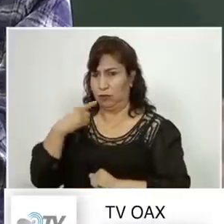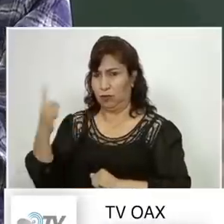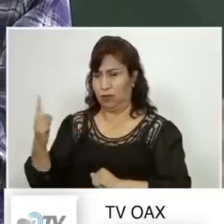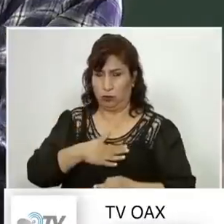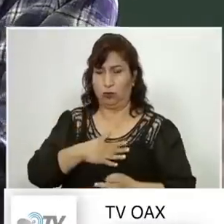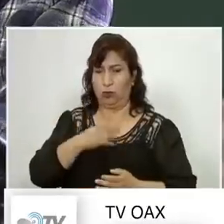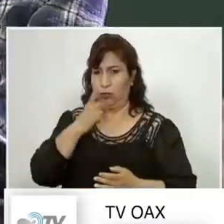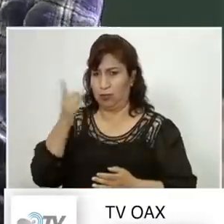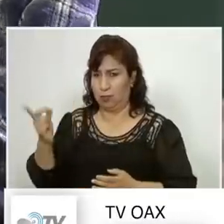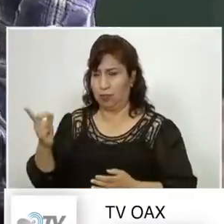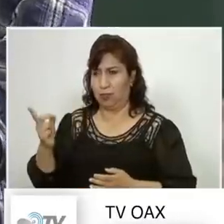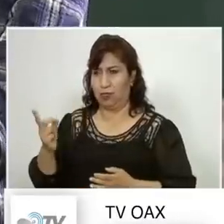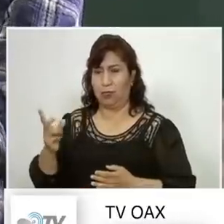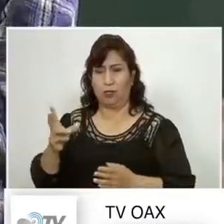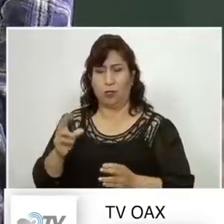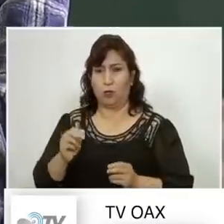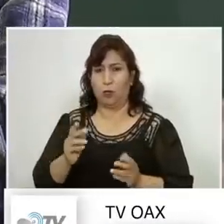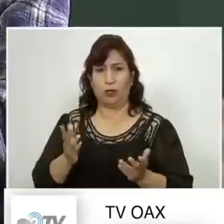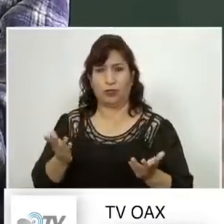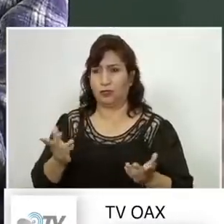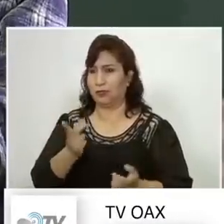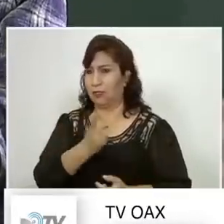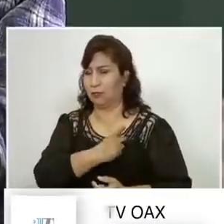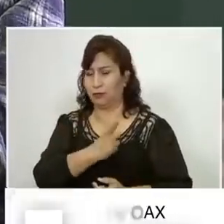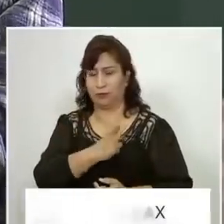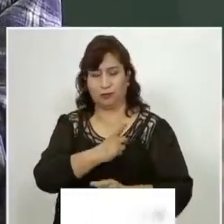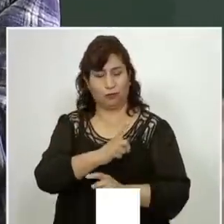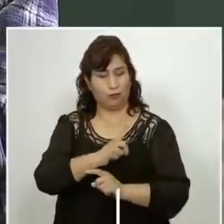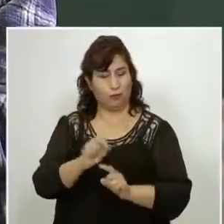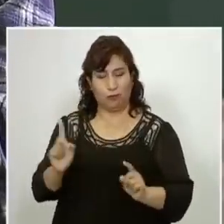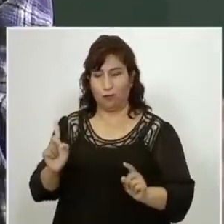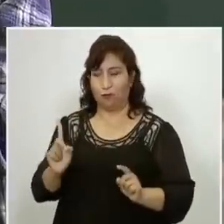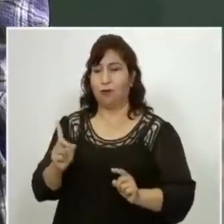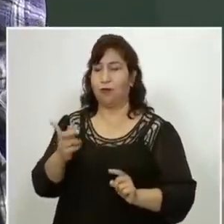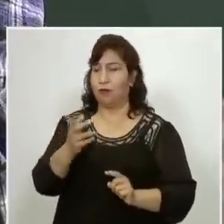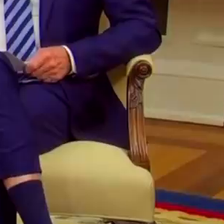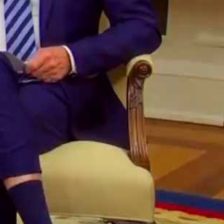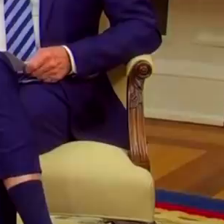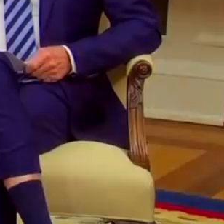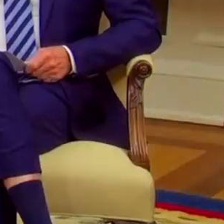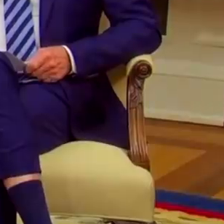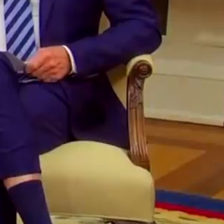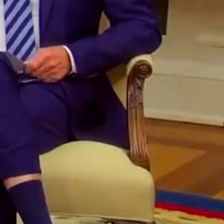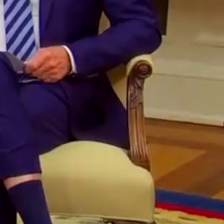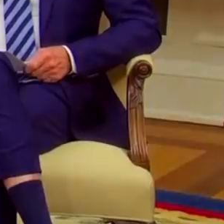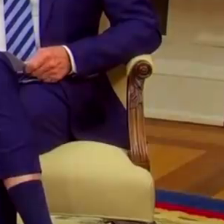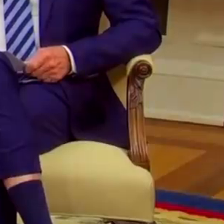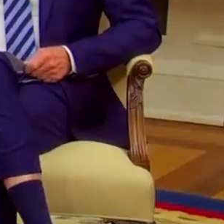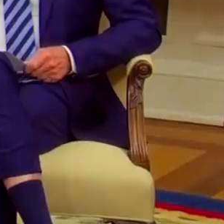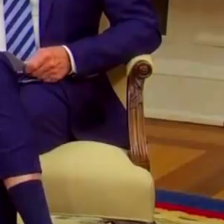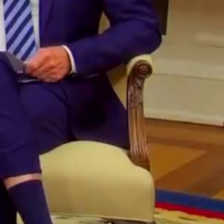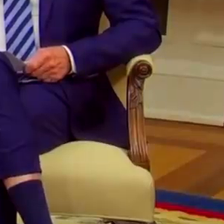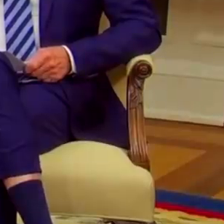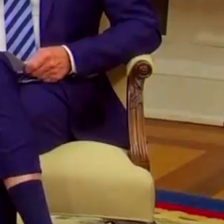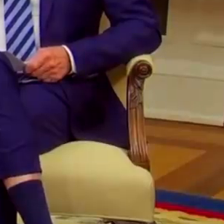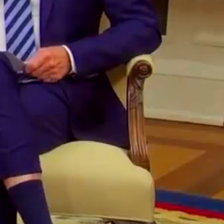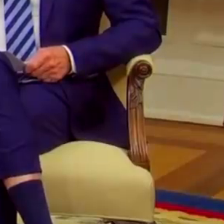reunión, no está solo, no está solo. Y se lo dije